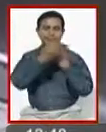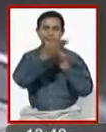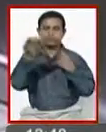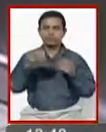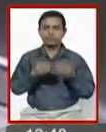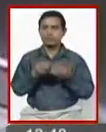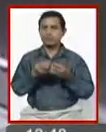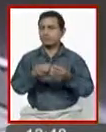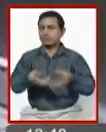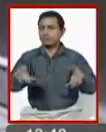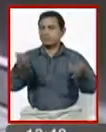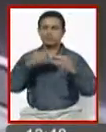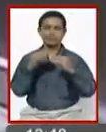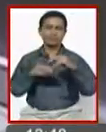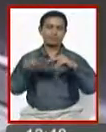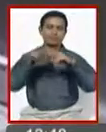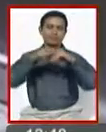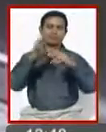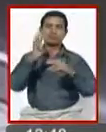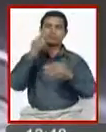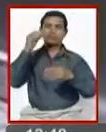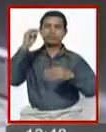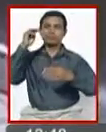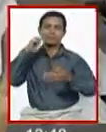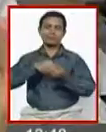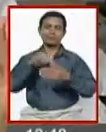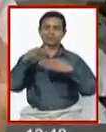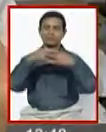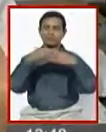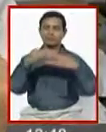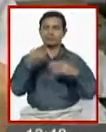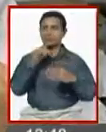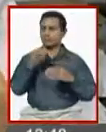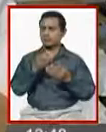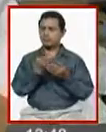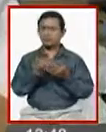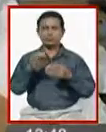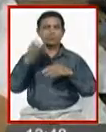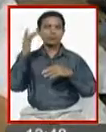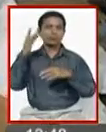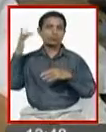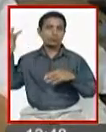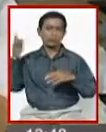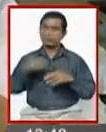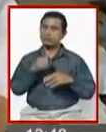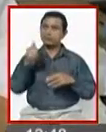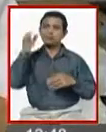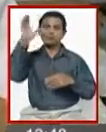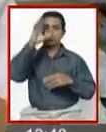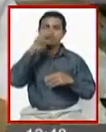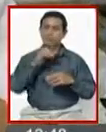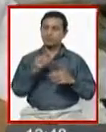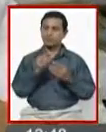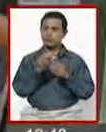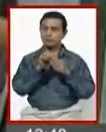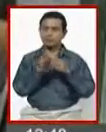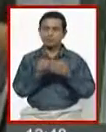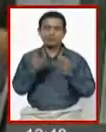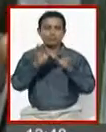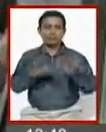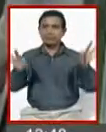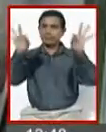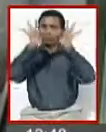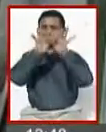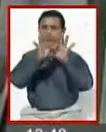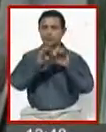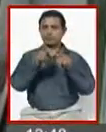Las pérdidas cuantificadas ascienden a los $4,000 americanos. Son piezas de oro, por lo general ella busca piezas importantes.